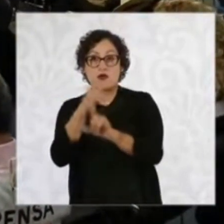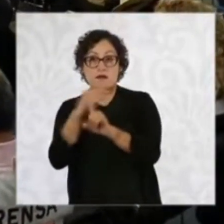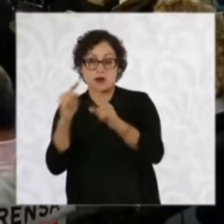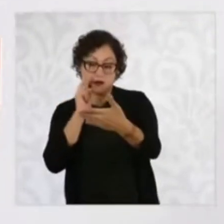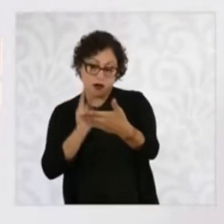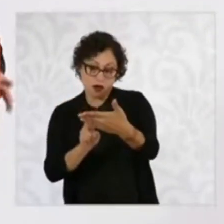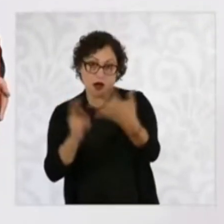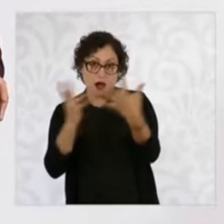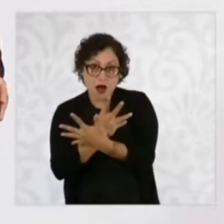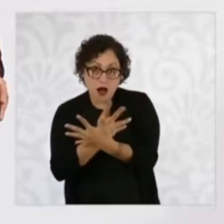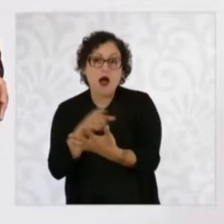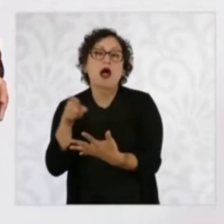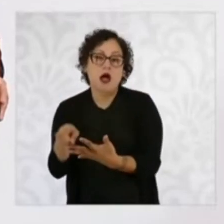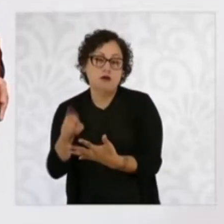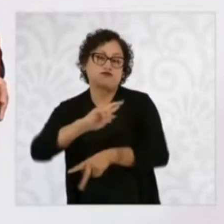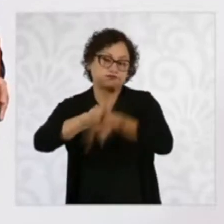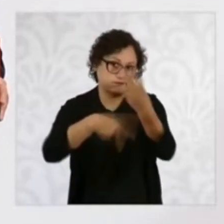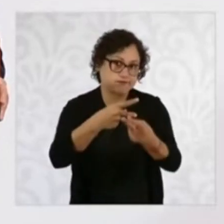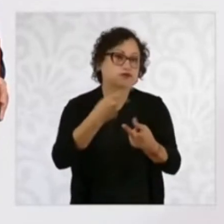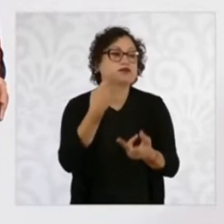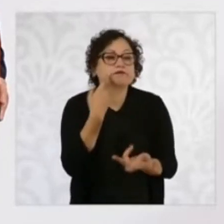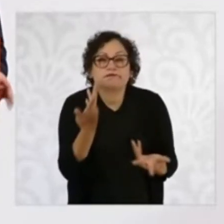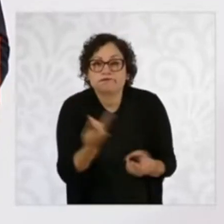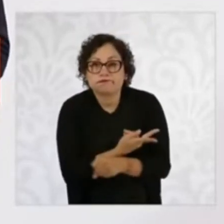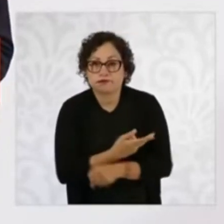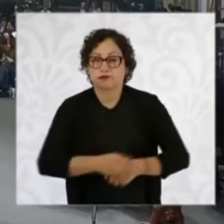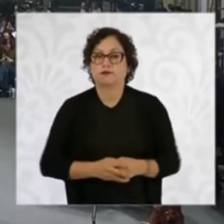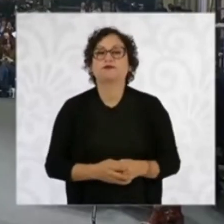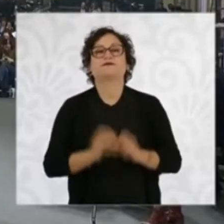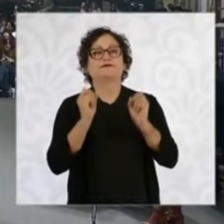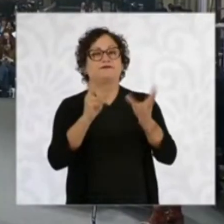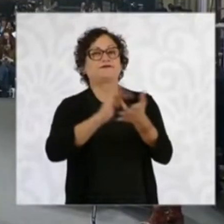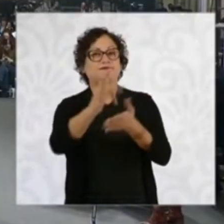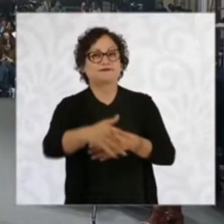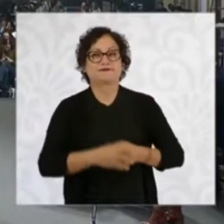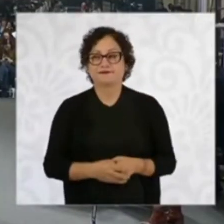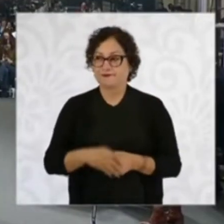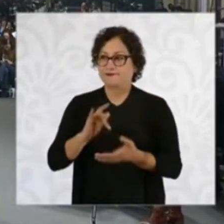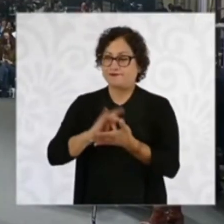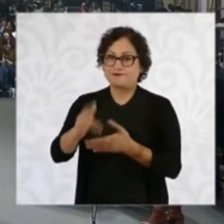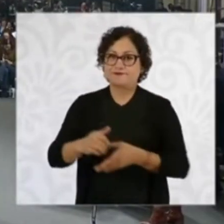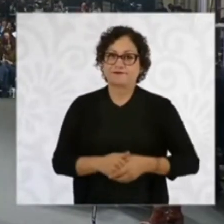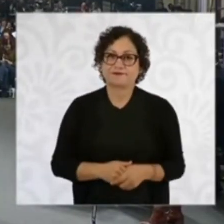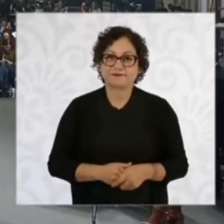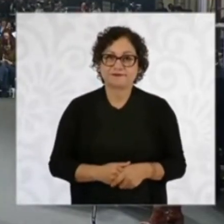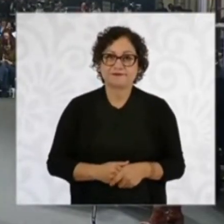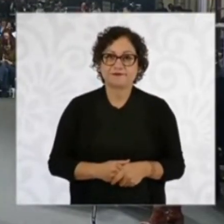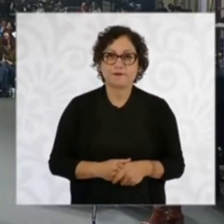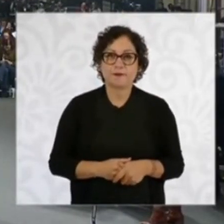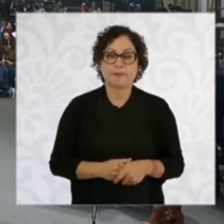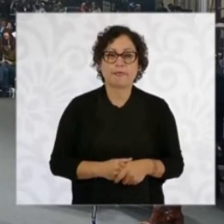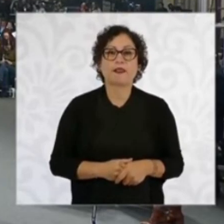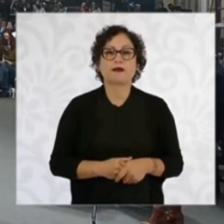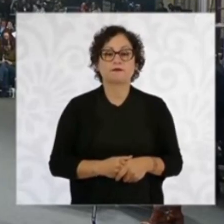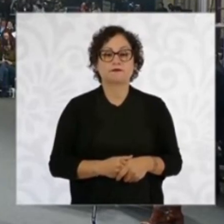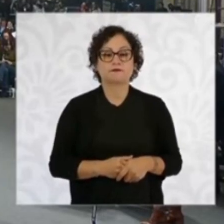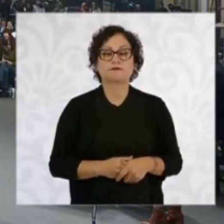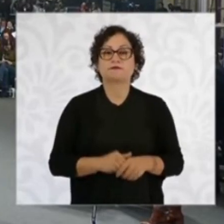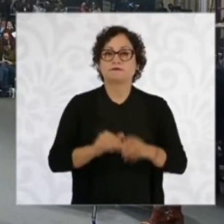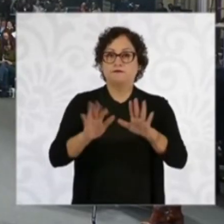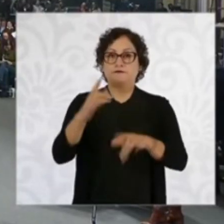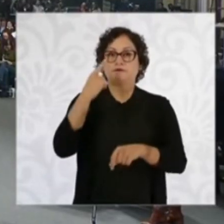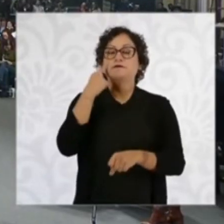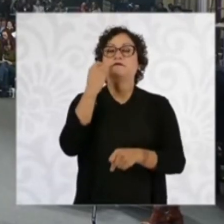a ver qué otros beneficios tienes derecho. Muy bien, muchas gracias. Muchas gracias, Presidenta. Presidenta,